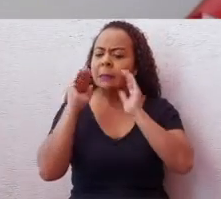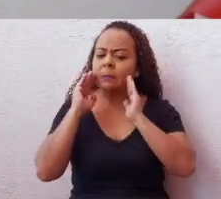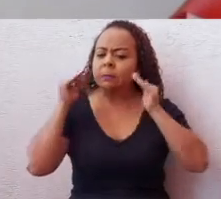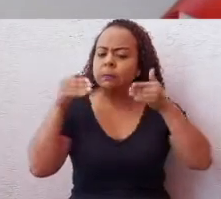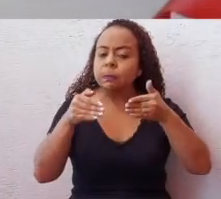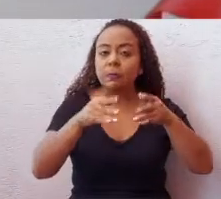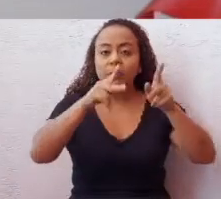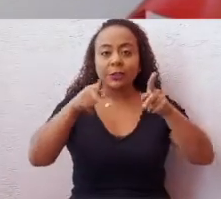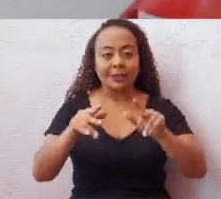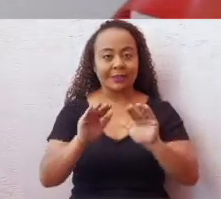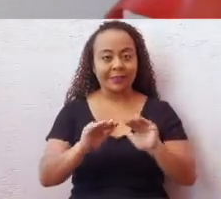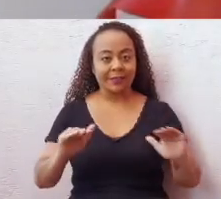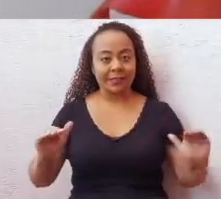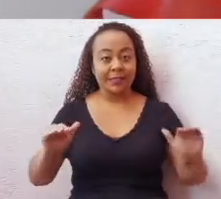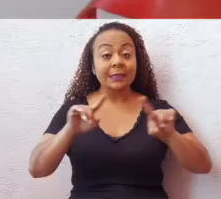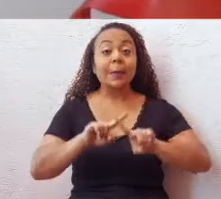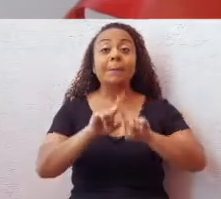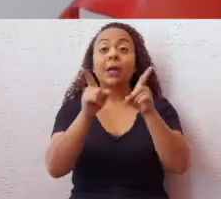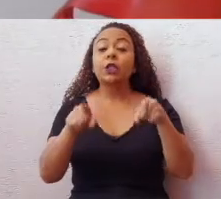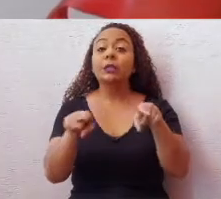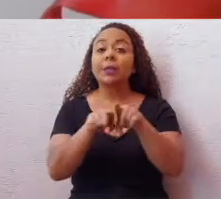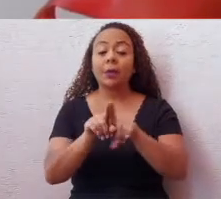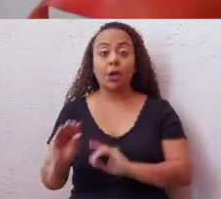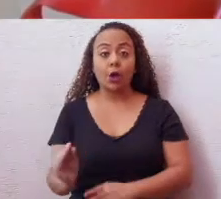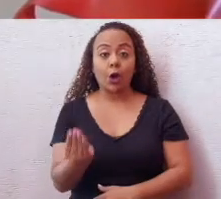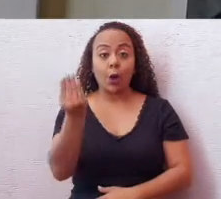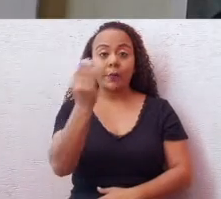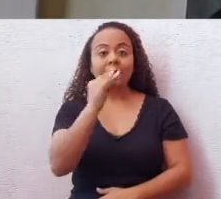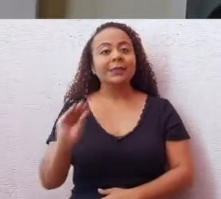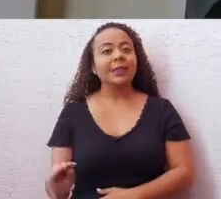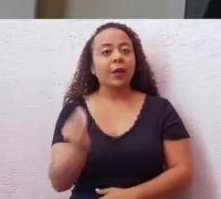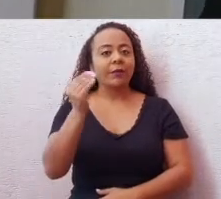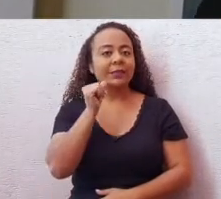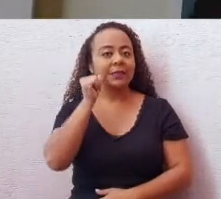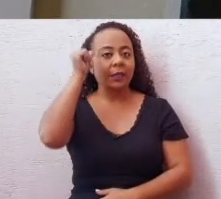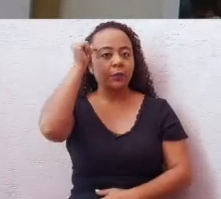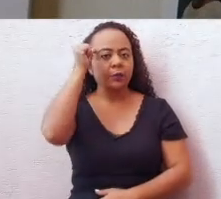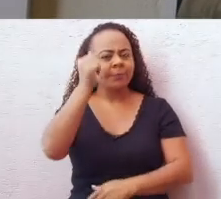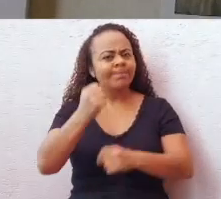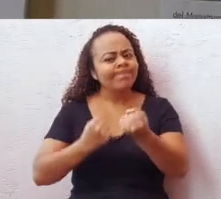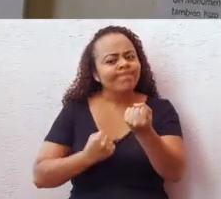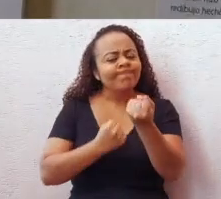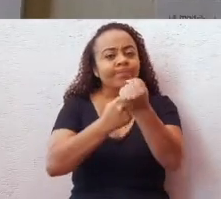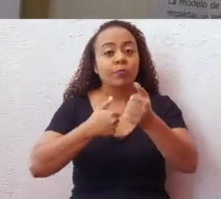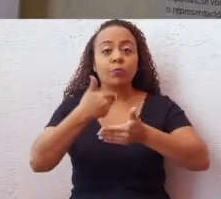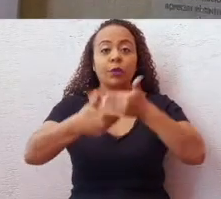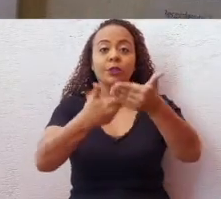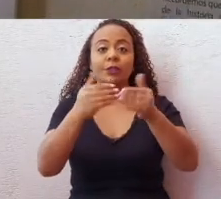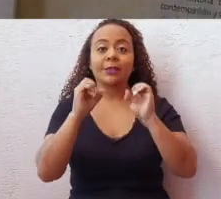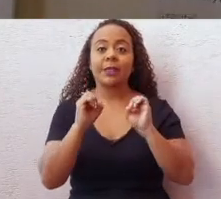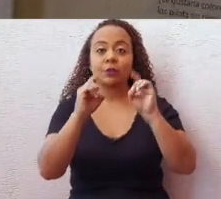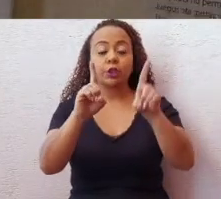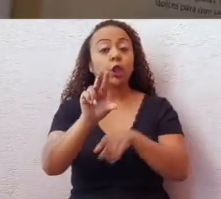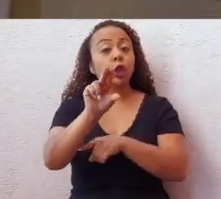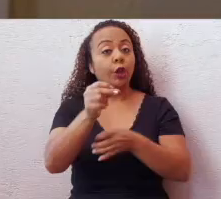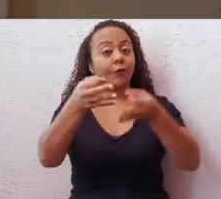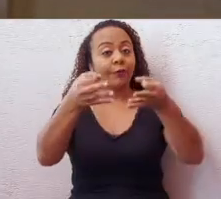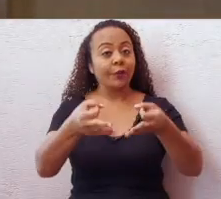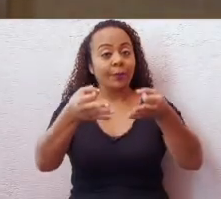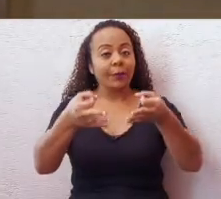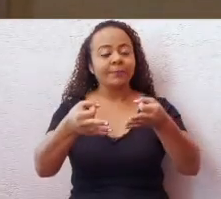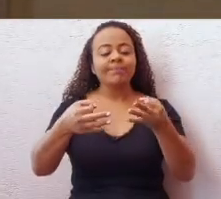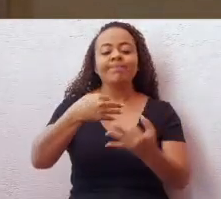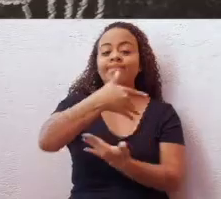para públicos infantiles pero también para jóvenes y jóvenes adultos que favorece los procesos de Educación no formal